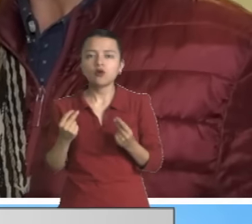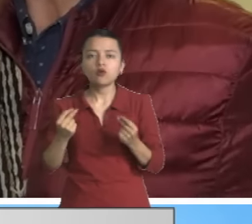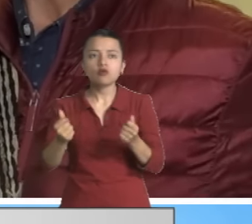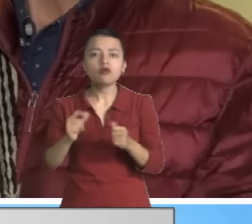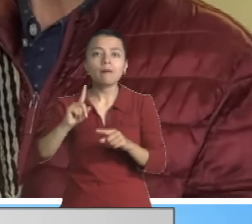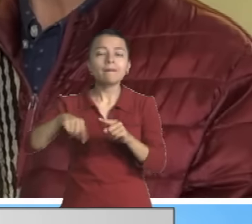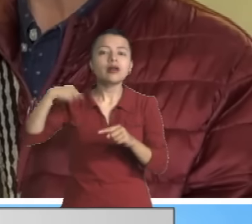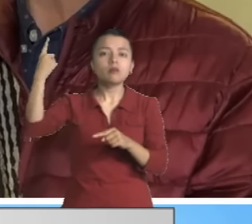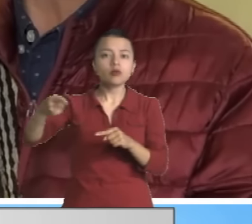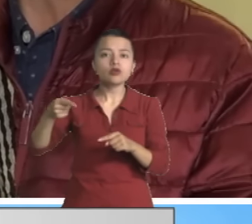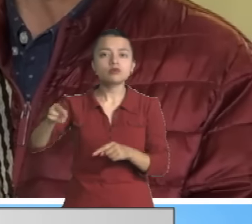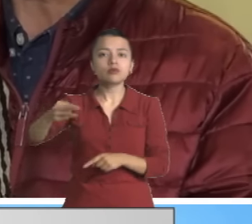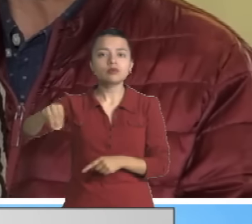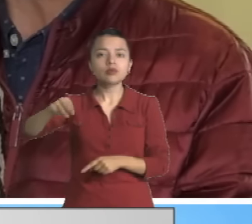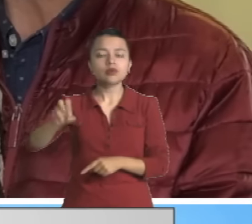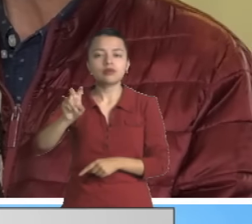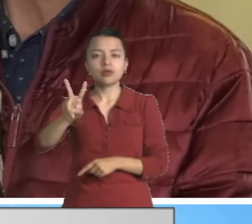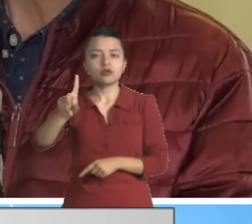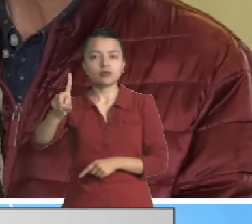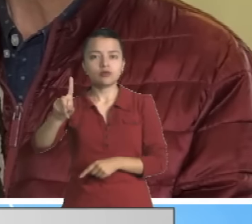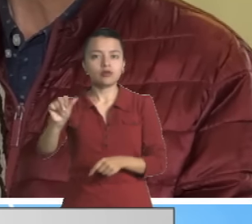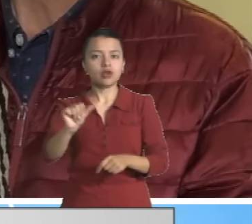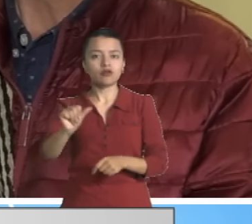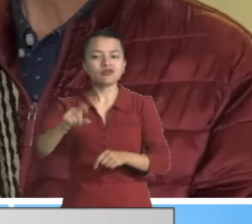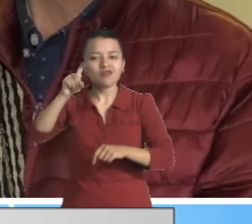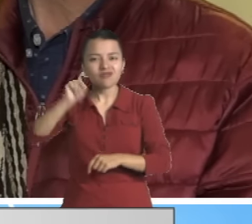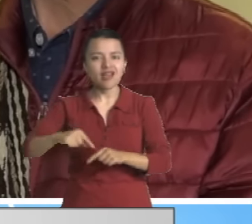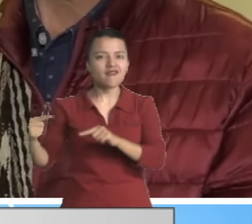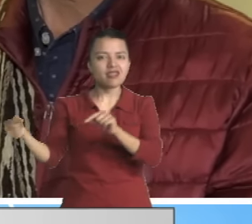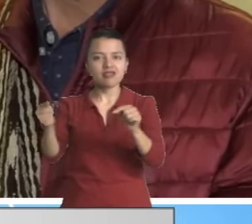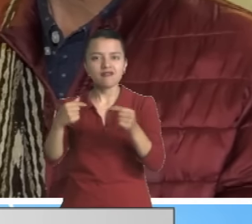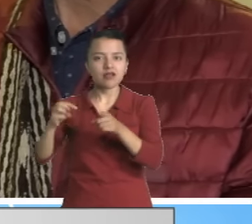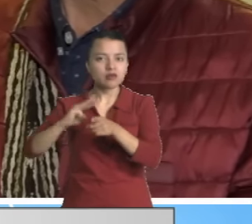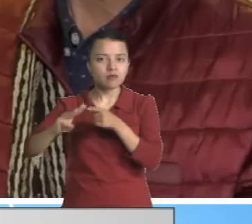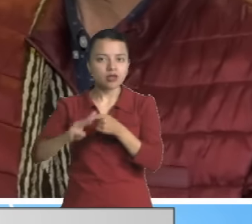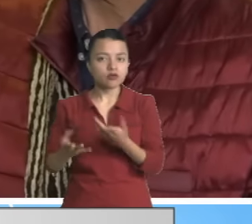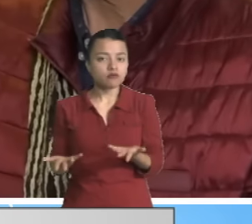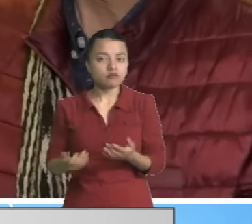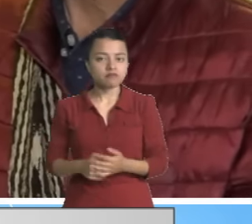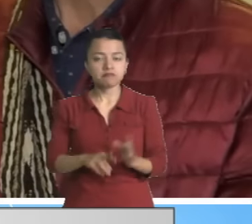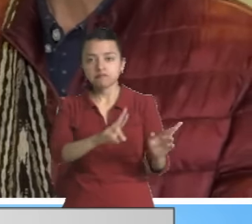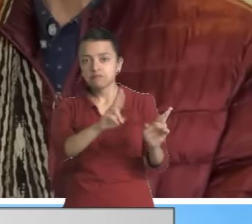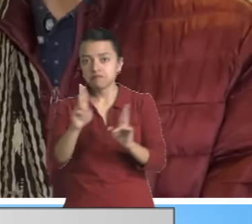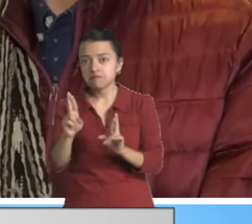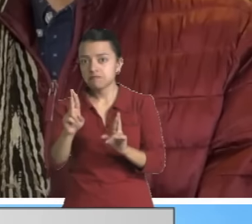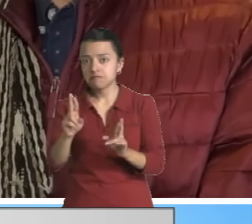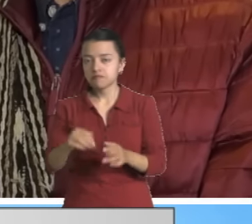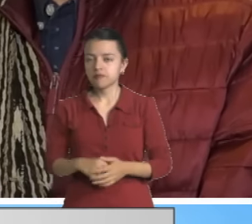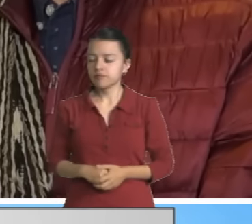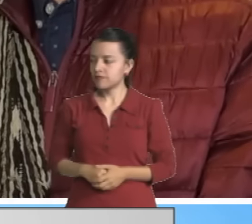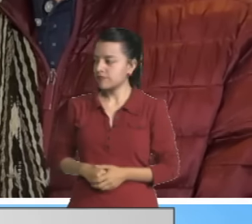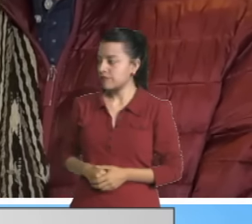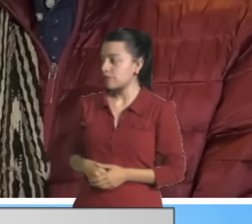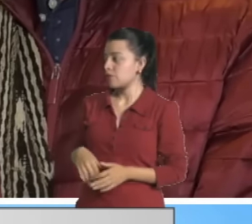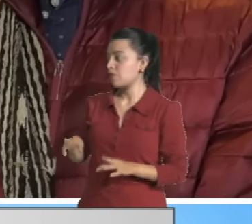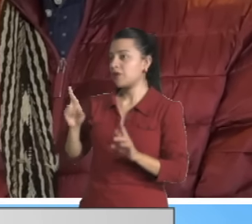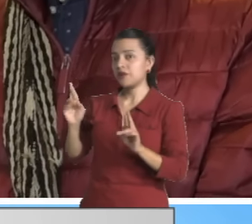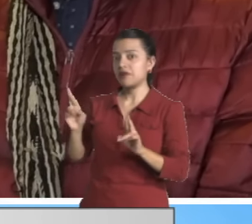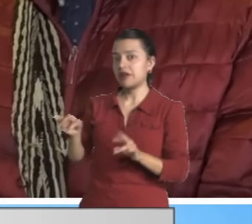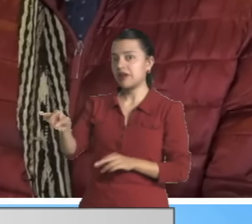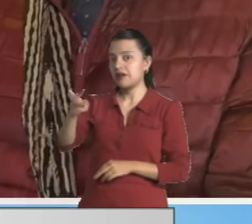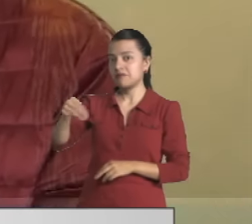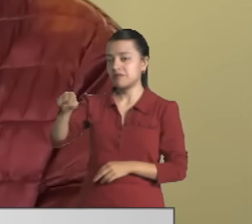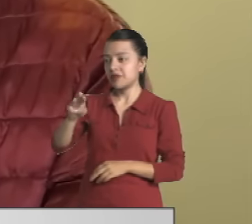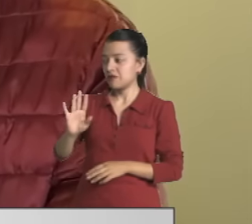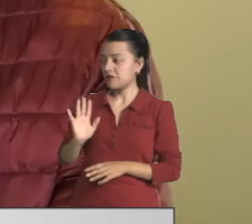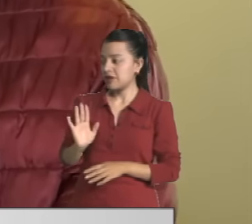para el próximo miércoles 21 de agosto. Pues esperemos entonces lo que pase el miércoles 21 de agosto. Usted va a tener